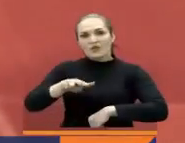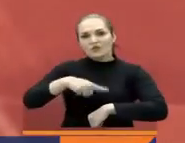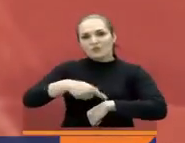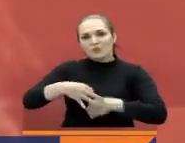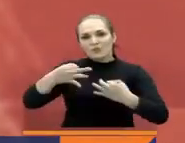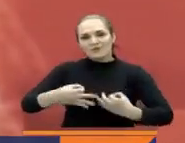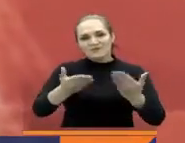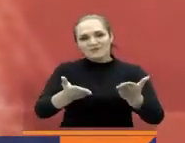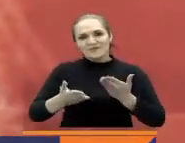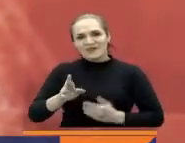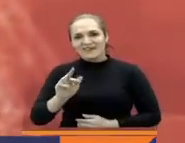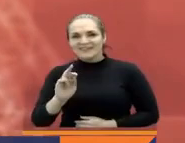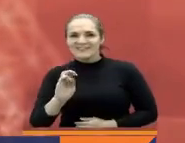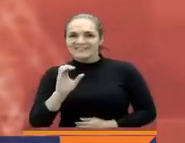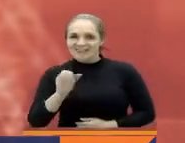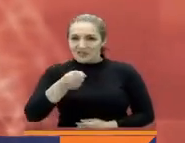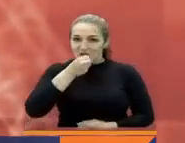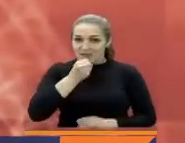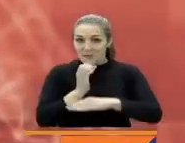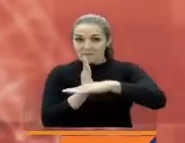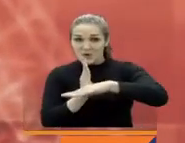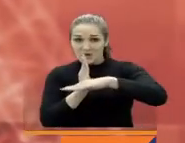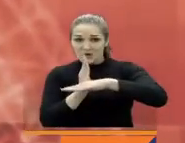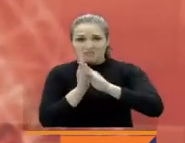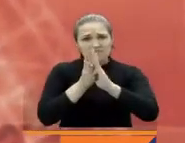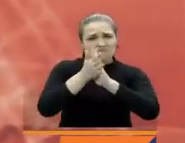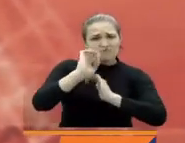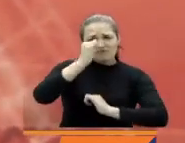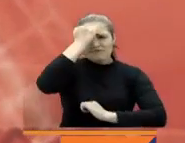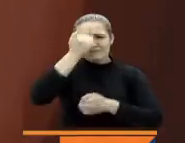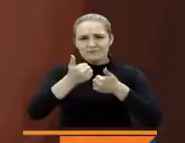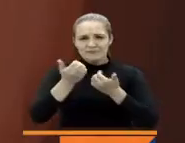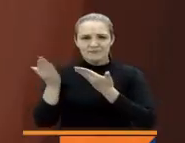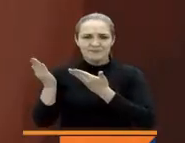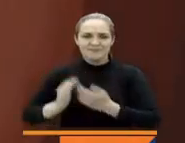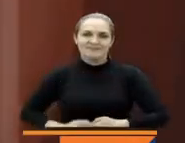Bienvenidos a RTVC Noticias del Mediodía. Estos son nuestros titulares.